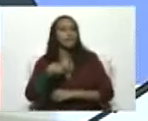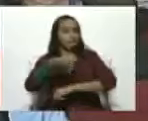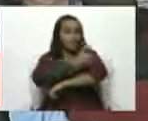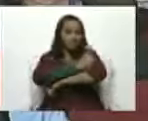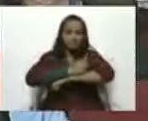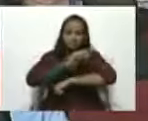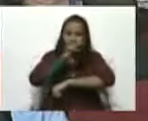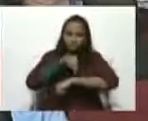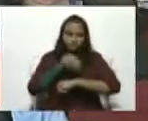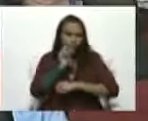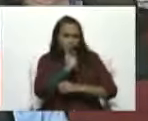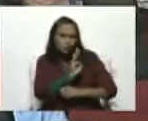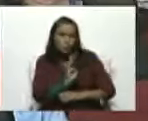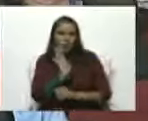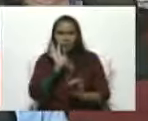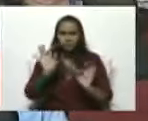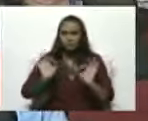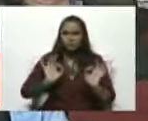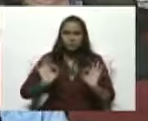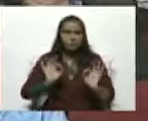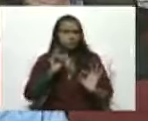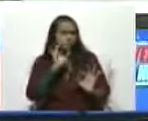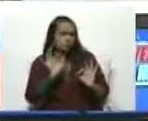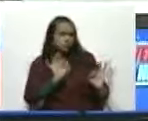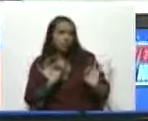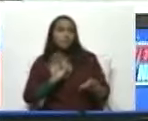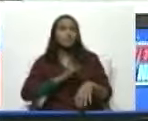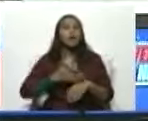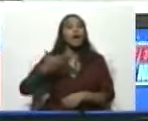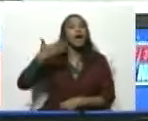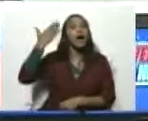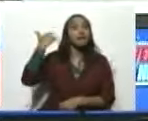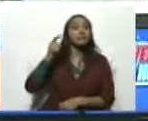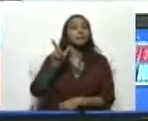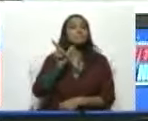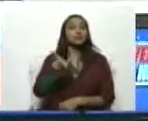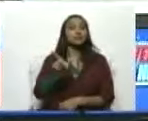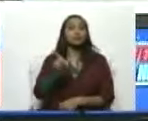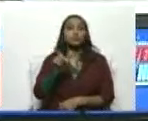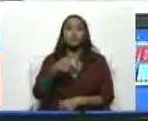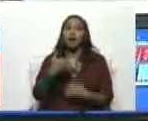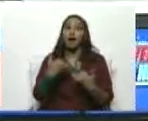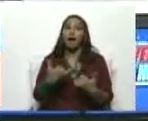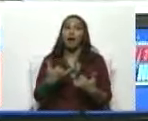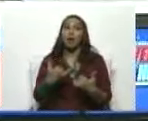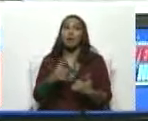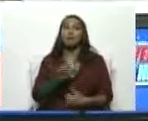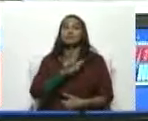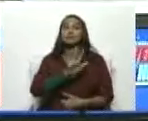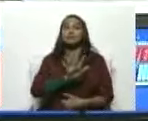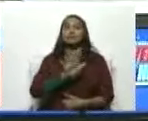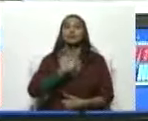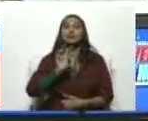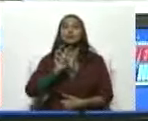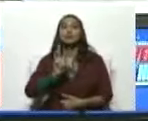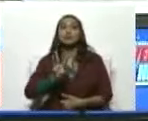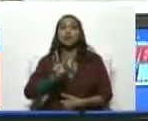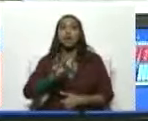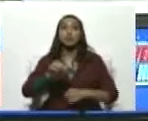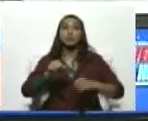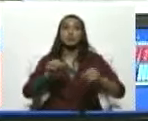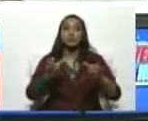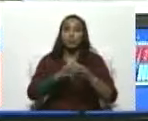fíjate, nos obliga a ser más cuidadosos porque antes solo era el PSUV. Ahorita tenemos 53 movimientos, hay muchas